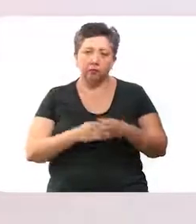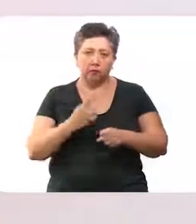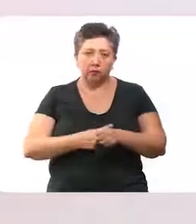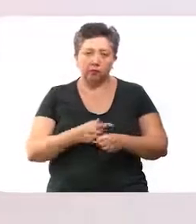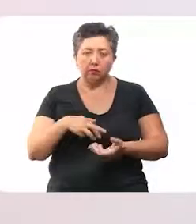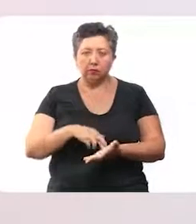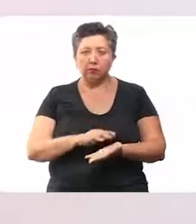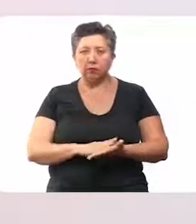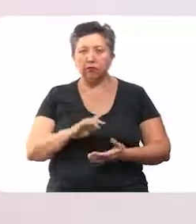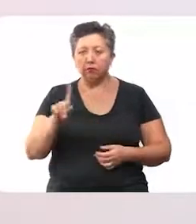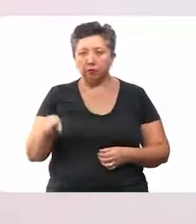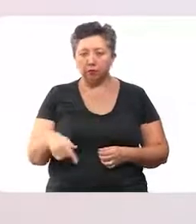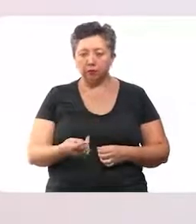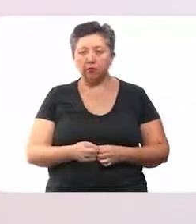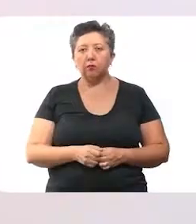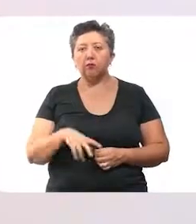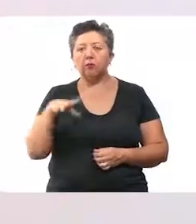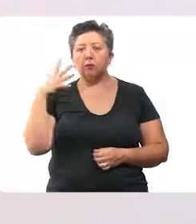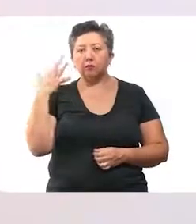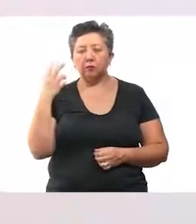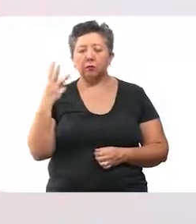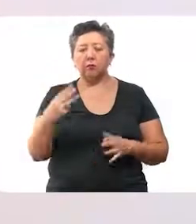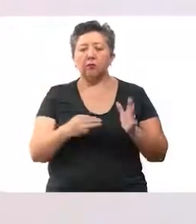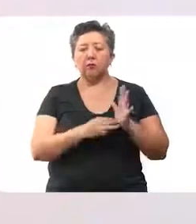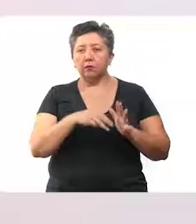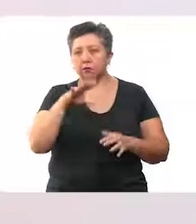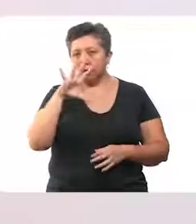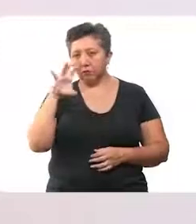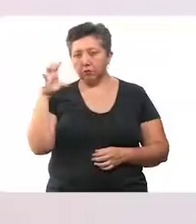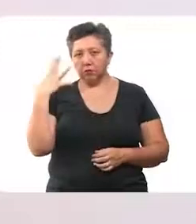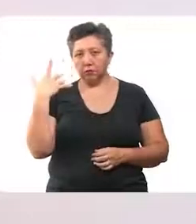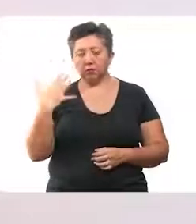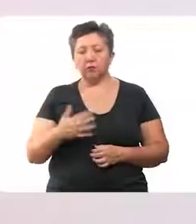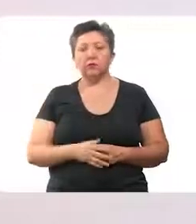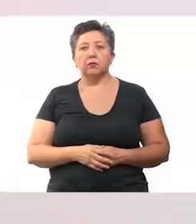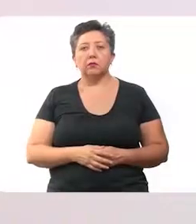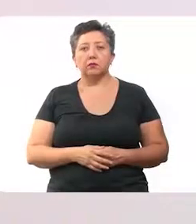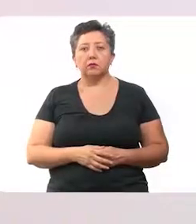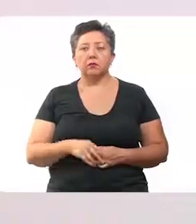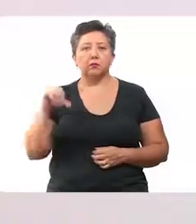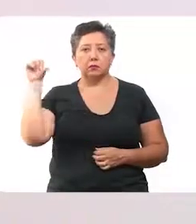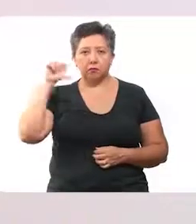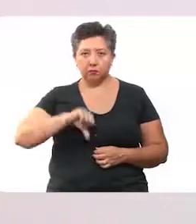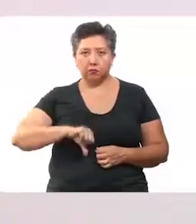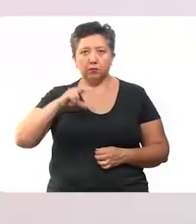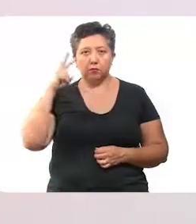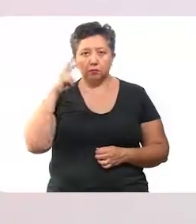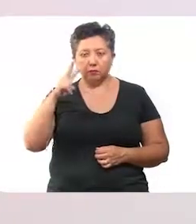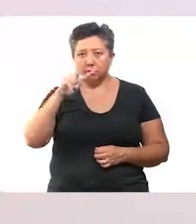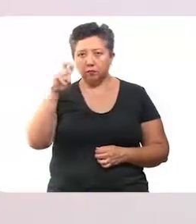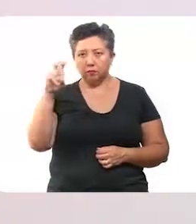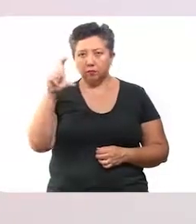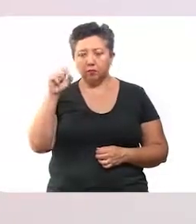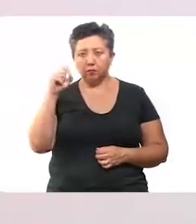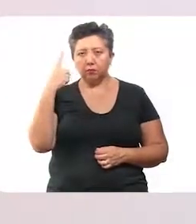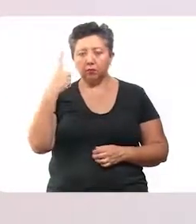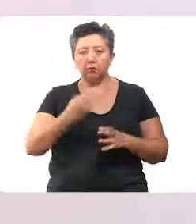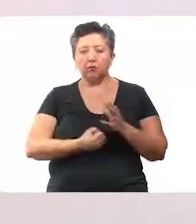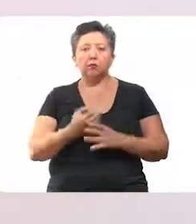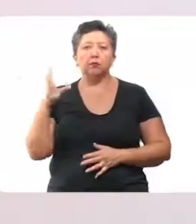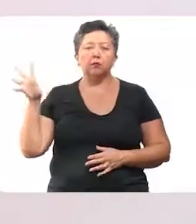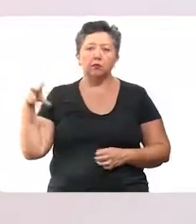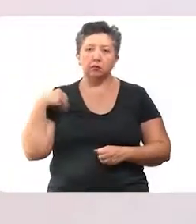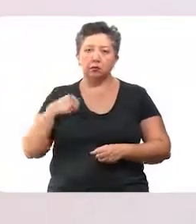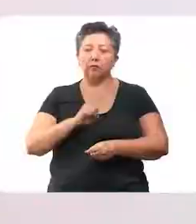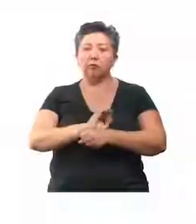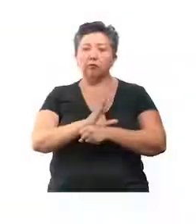total de contagios registrados, que son 53.550. Hoy se detectaron 221 nuevos contagios